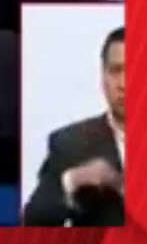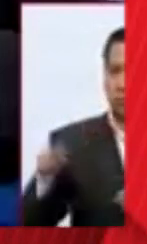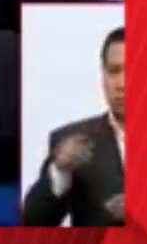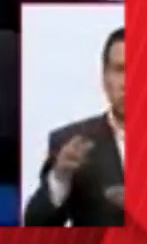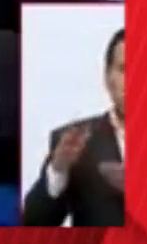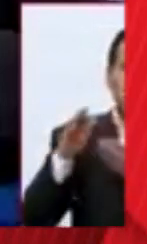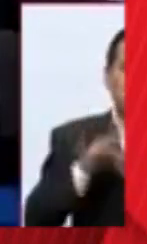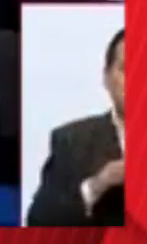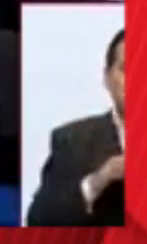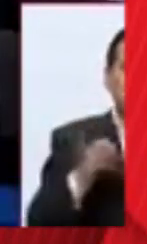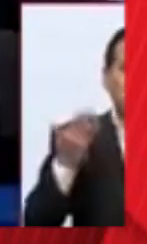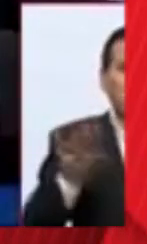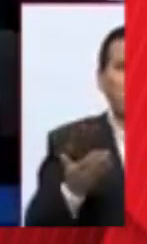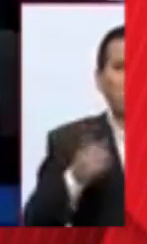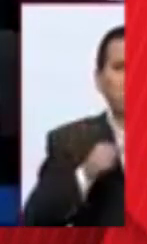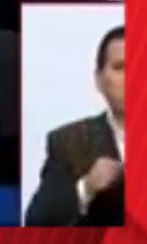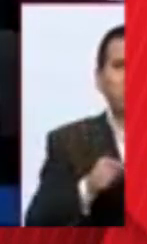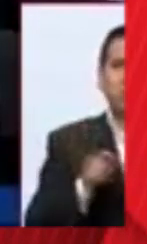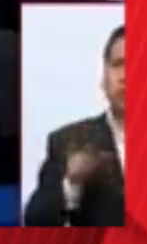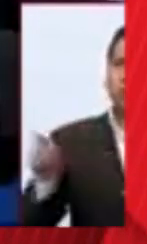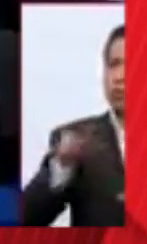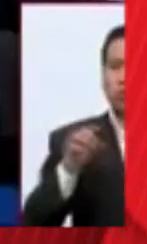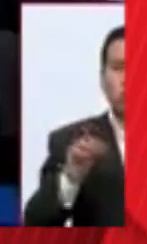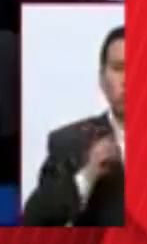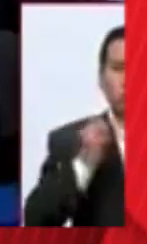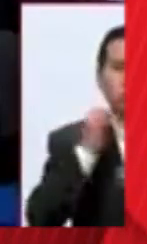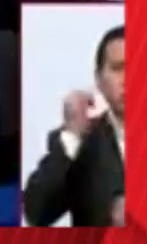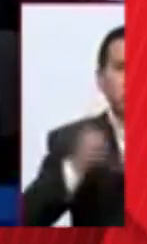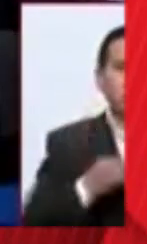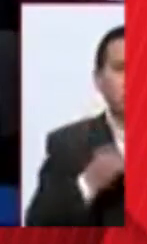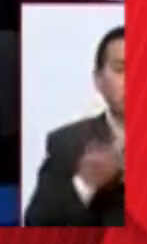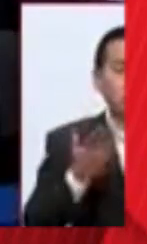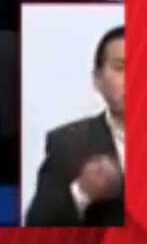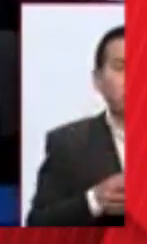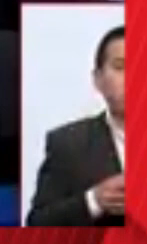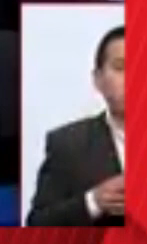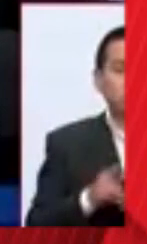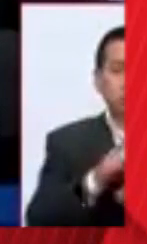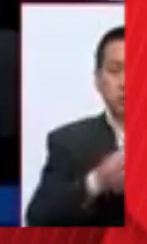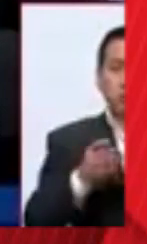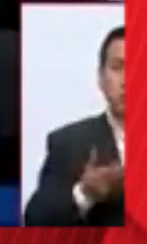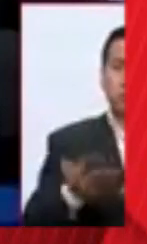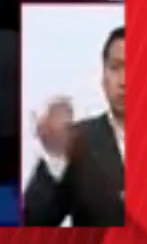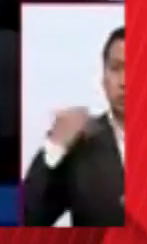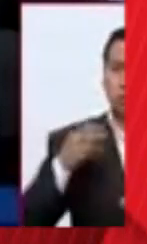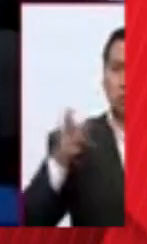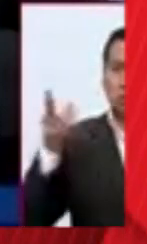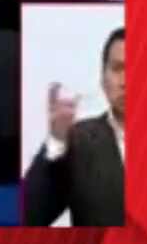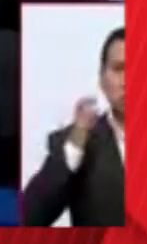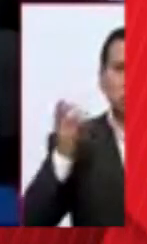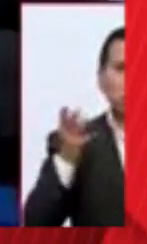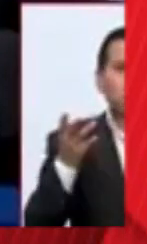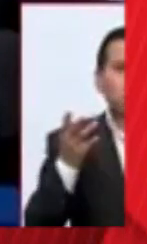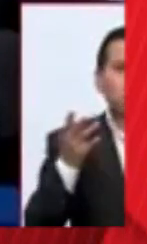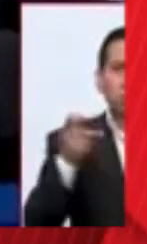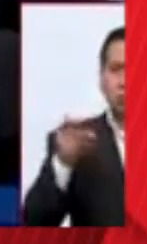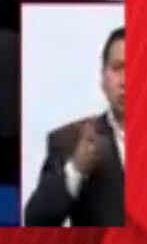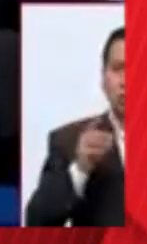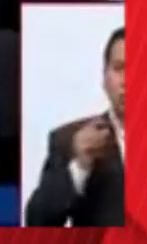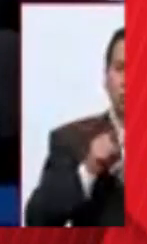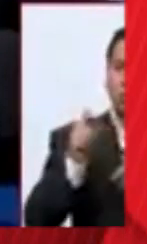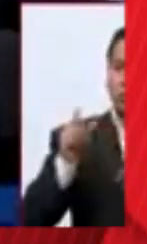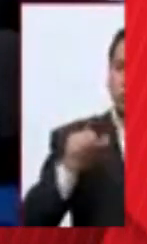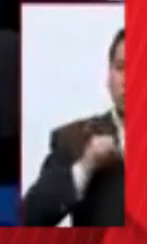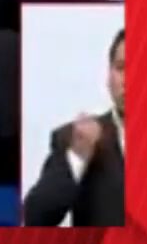discriminación todavía existe en organismos internacionales. La semana pasada hemos escuchado la versión del